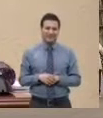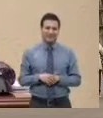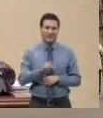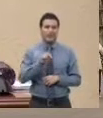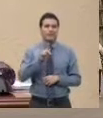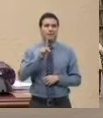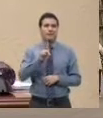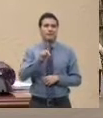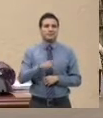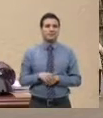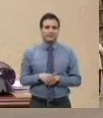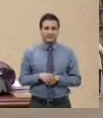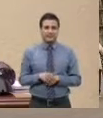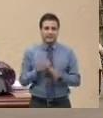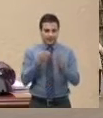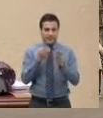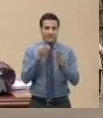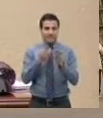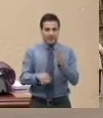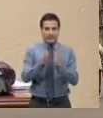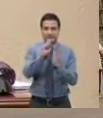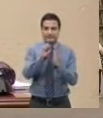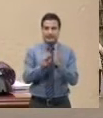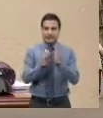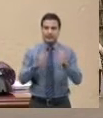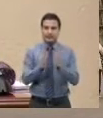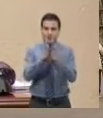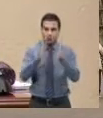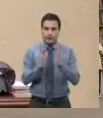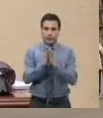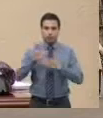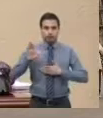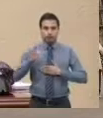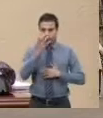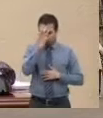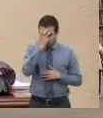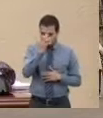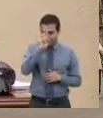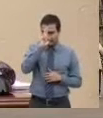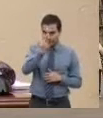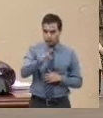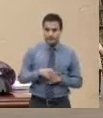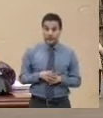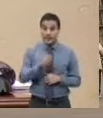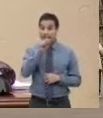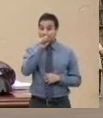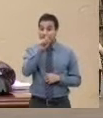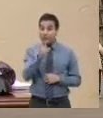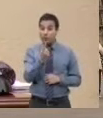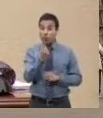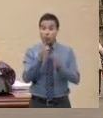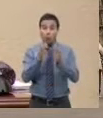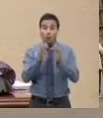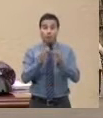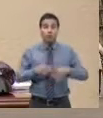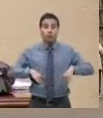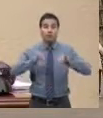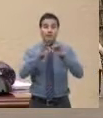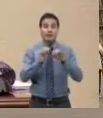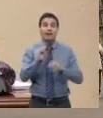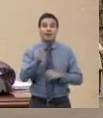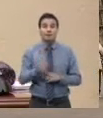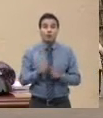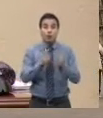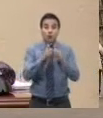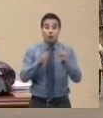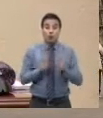de no honrar el pacto democrático que como sociedad nos hemos dado, pero sobre todo de un intento de